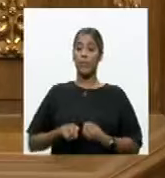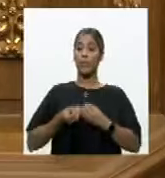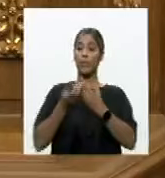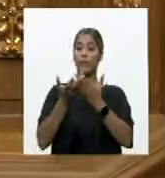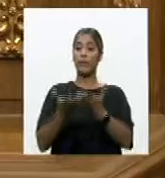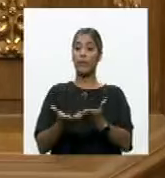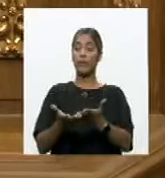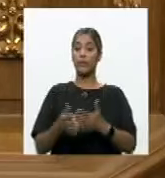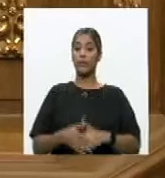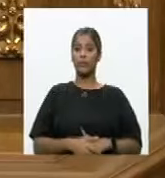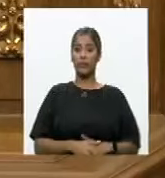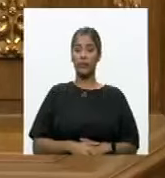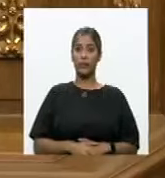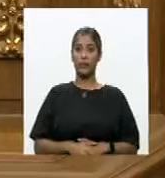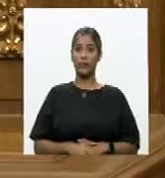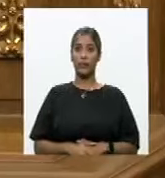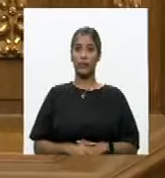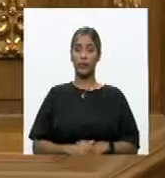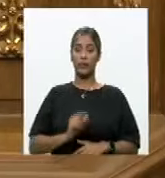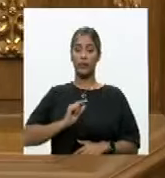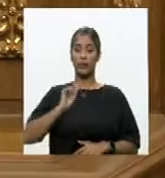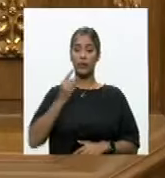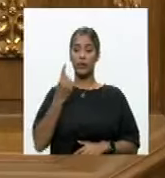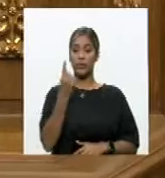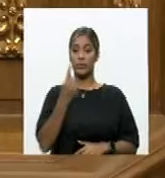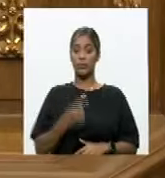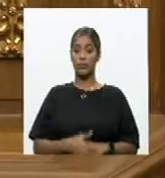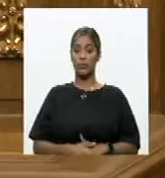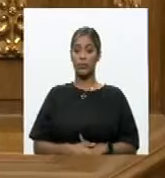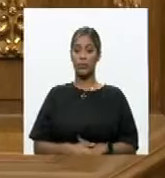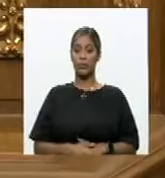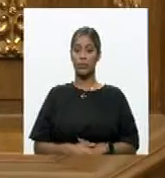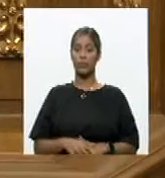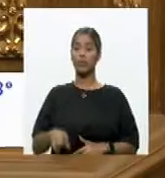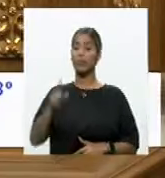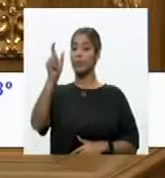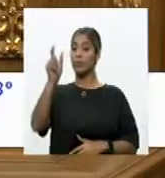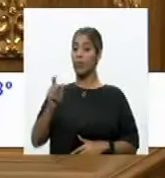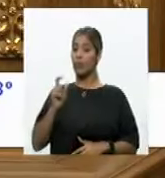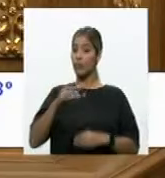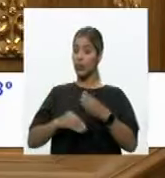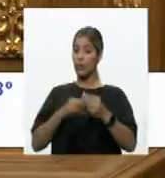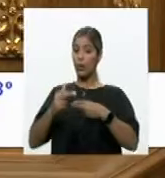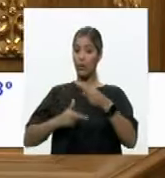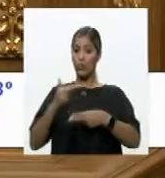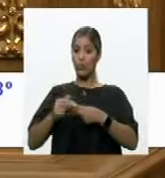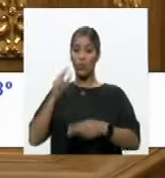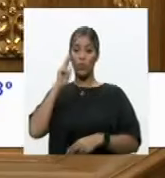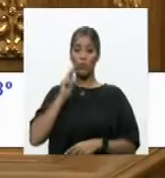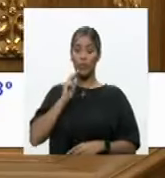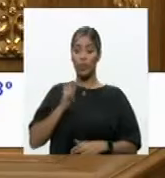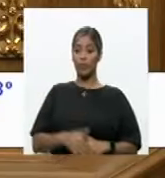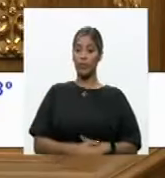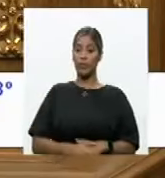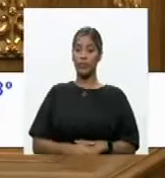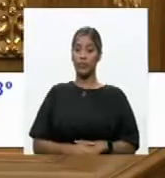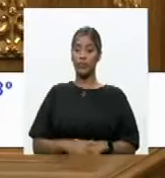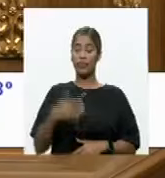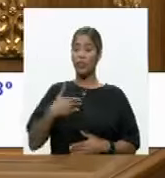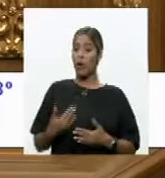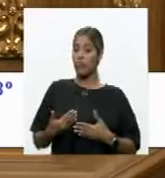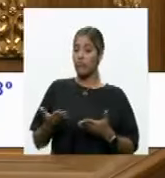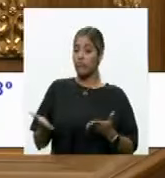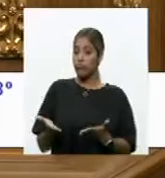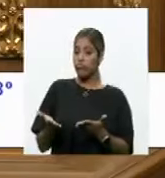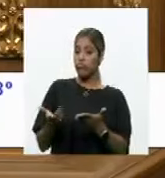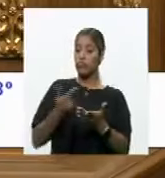varias oportunidades que Alí Primera fue el gran precursor de la revolución bolivariana, quien inspiró y